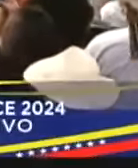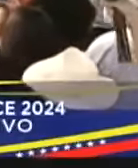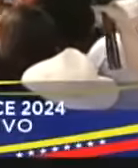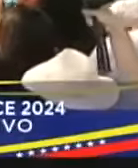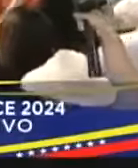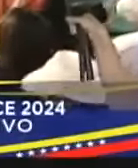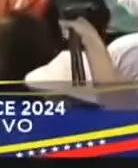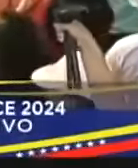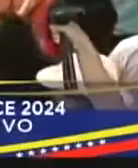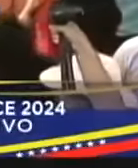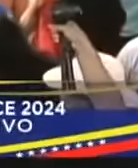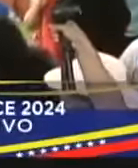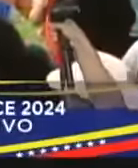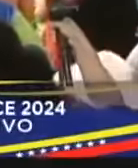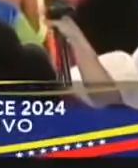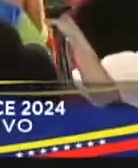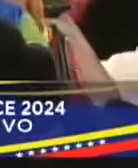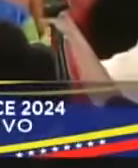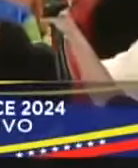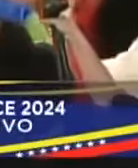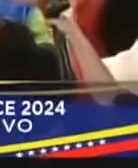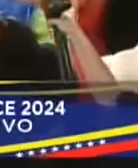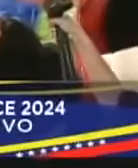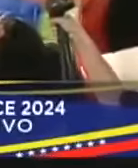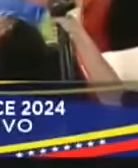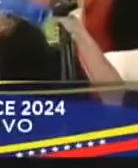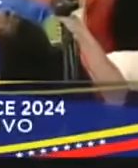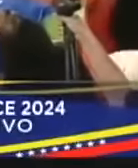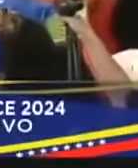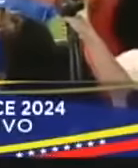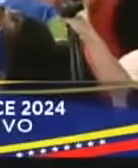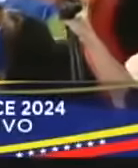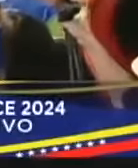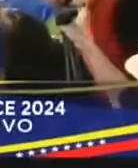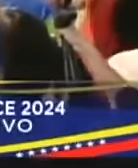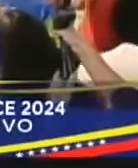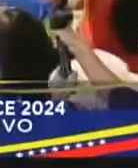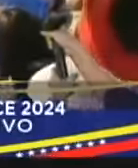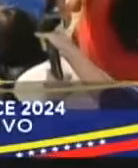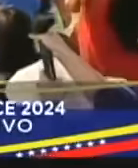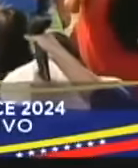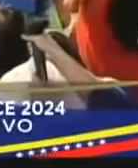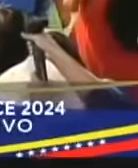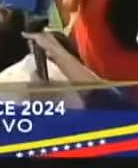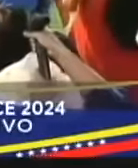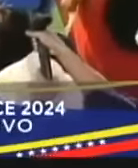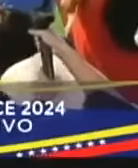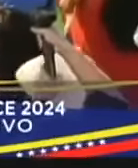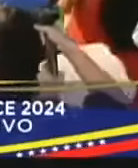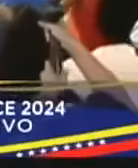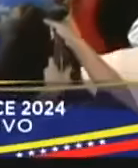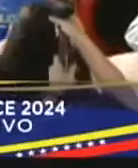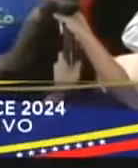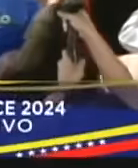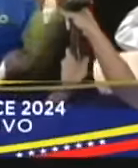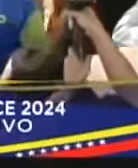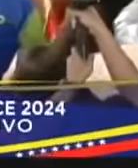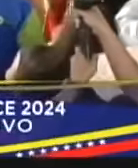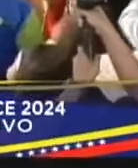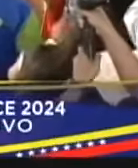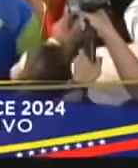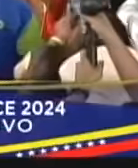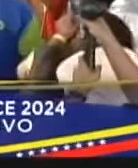furor que tú das. San Miguel de Abel, tu escudo, tu rejón y tu puñal. Niño de Atoche bendito, Santísima